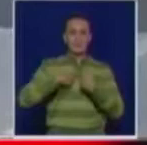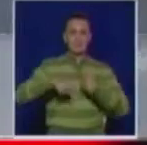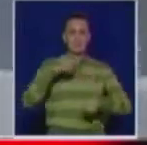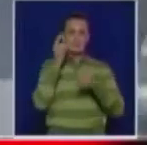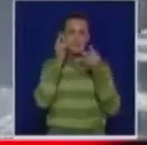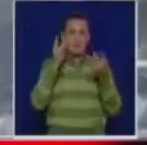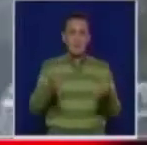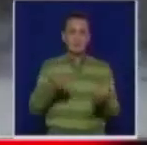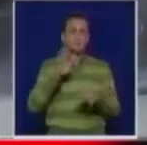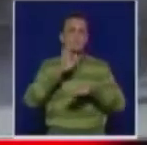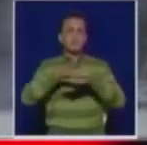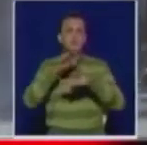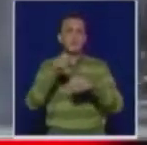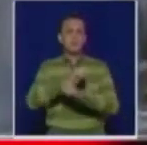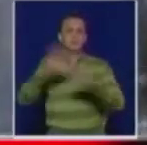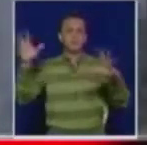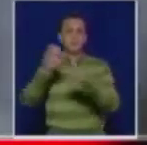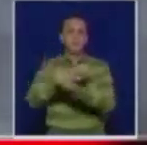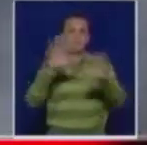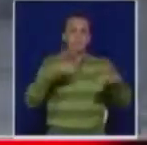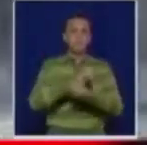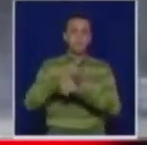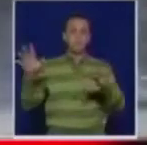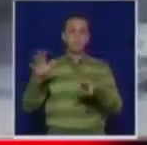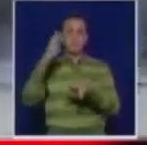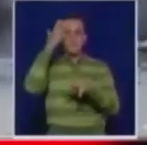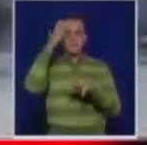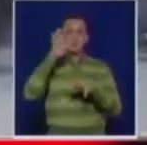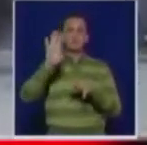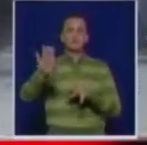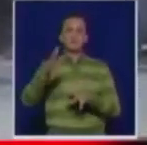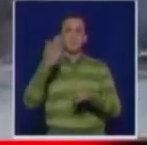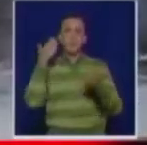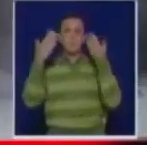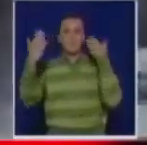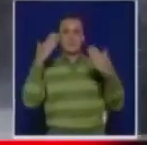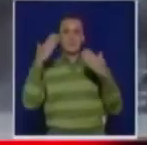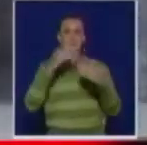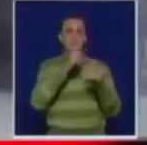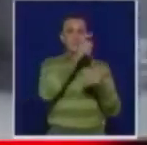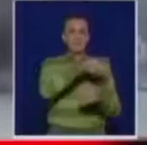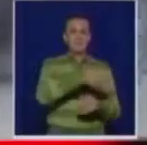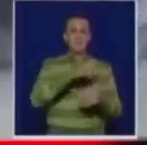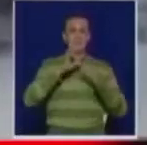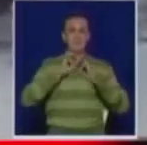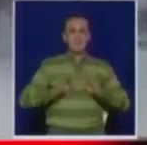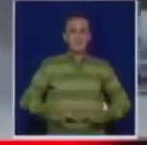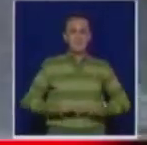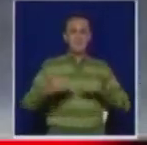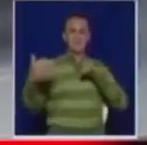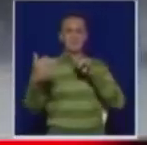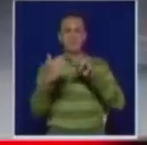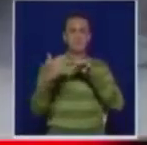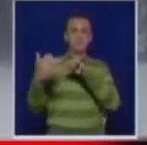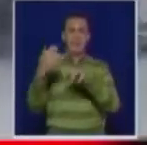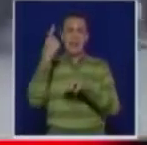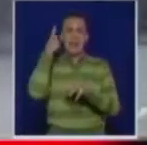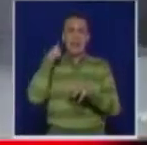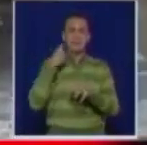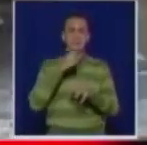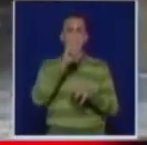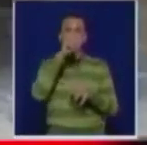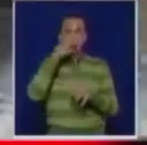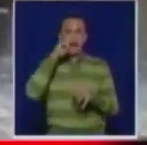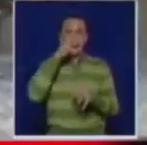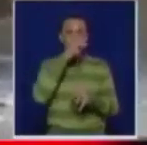las explosiones registradas en medio de los enfrentamientos entre autoridades y campesinos, además de la pérdida de una de las extremidades de un menor de edad cuando se